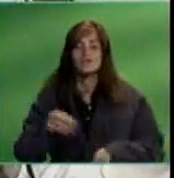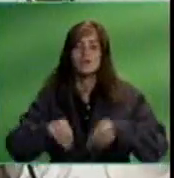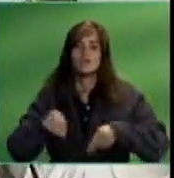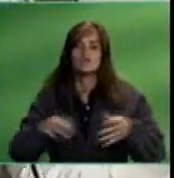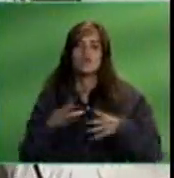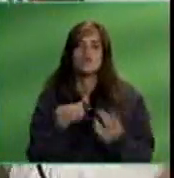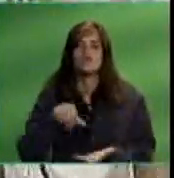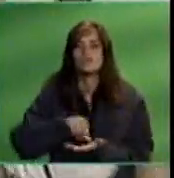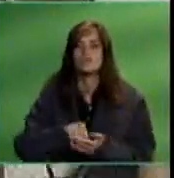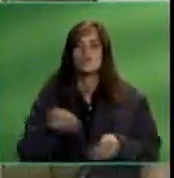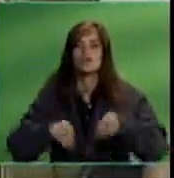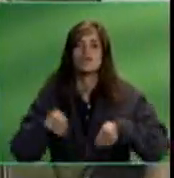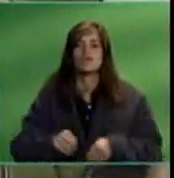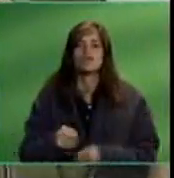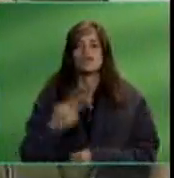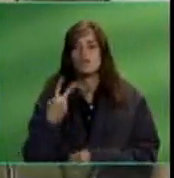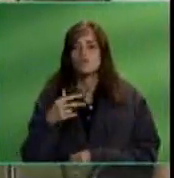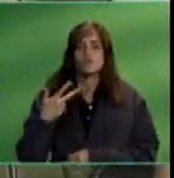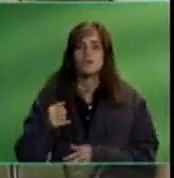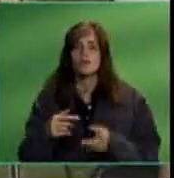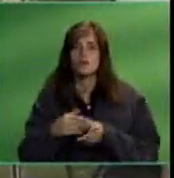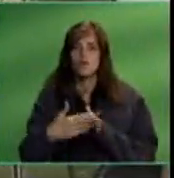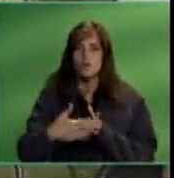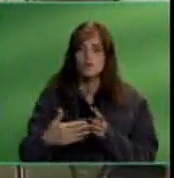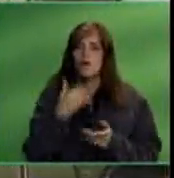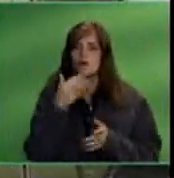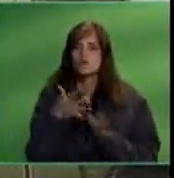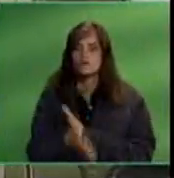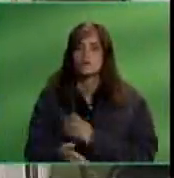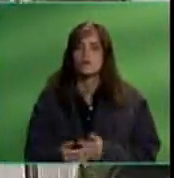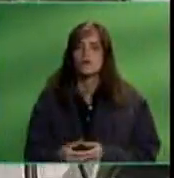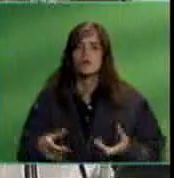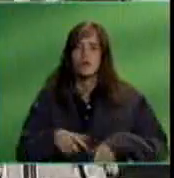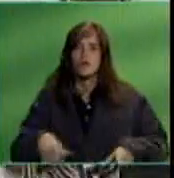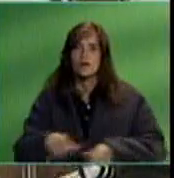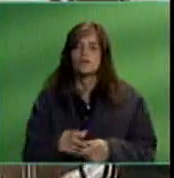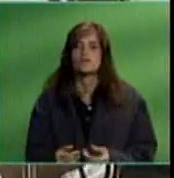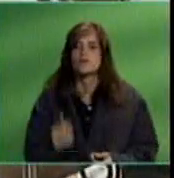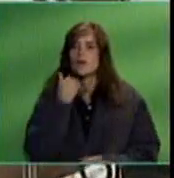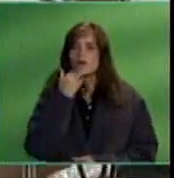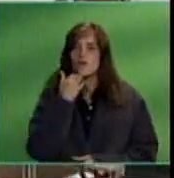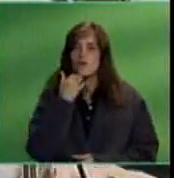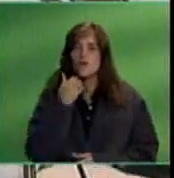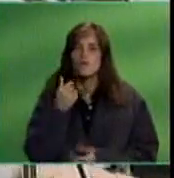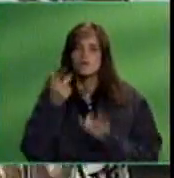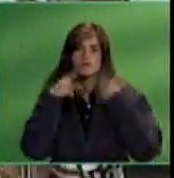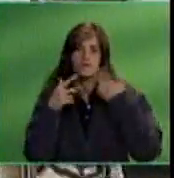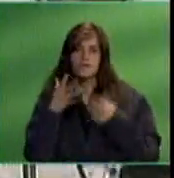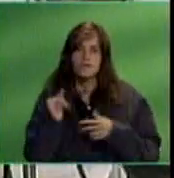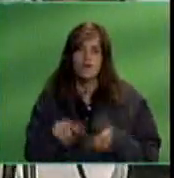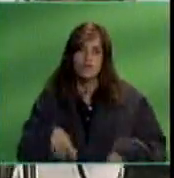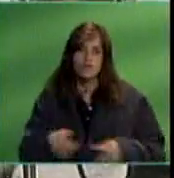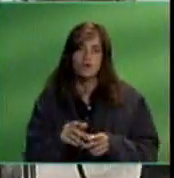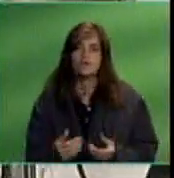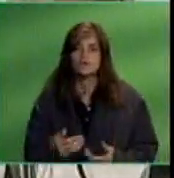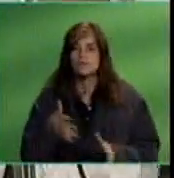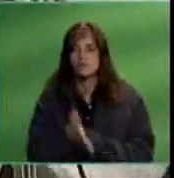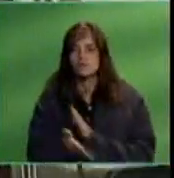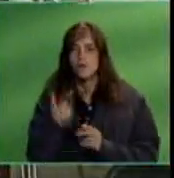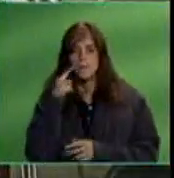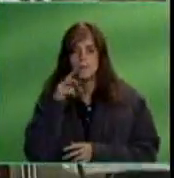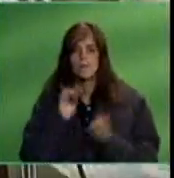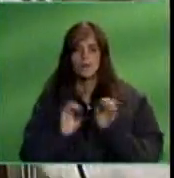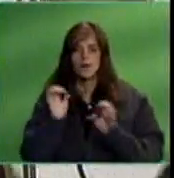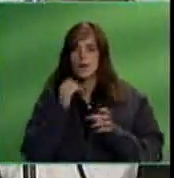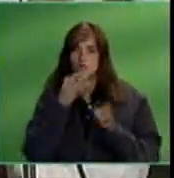electorales a dos tres cuadras El Comando de la mesa de la unidad tenía un centro de operaciones y El comando del chavismo tenía un centro de operaciones revisando